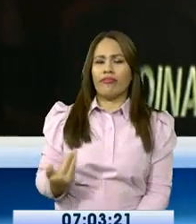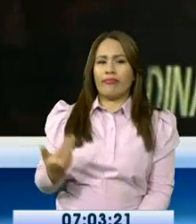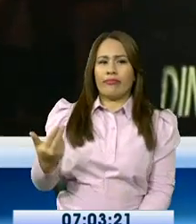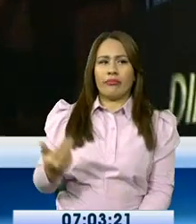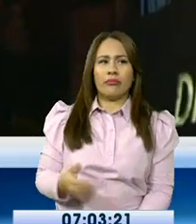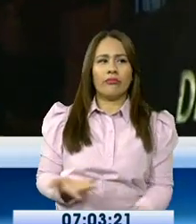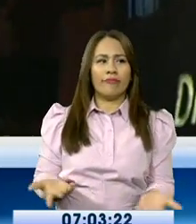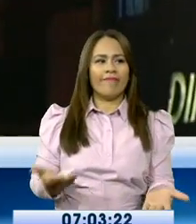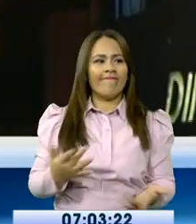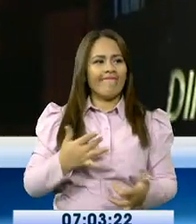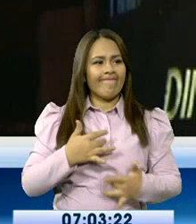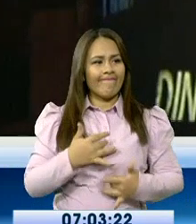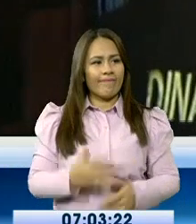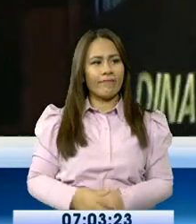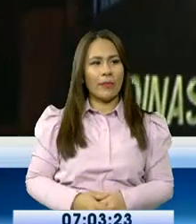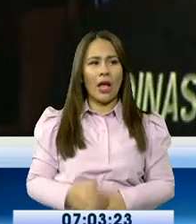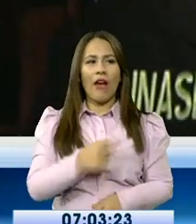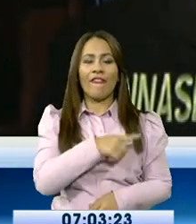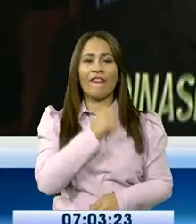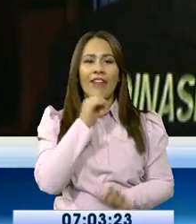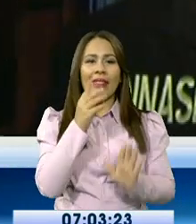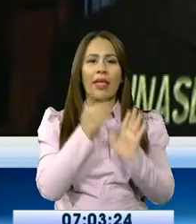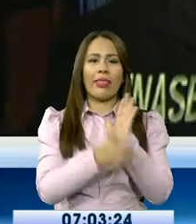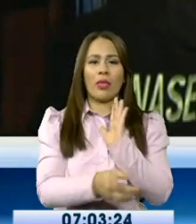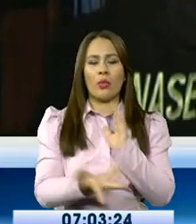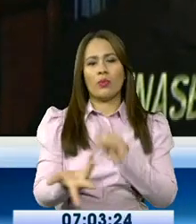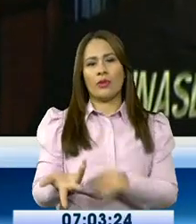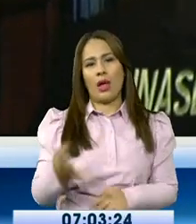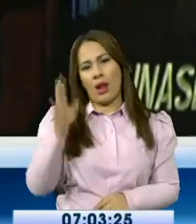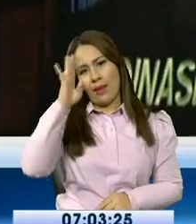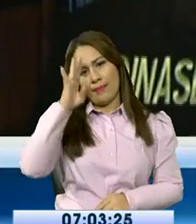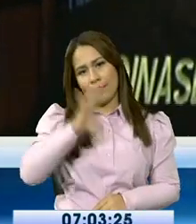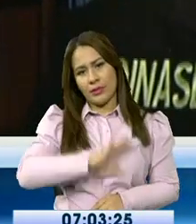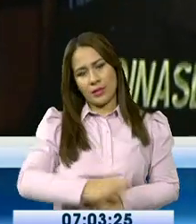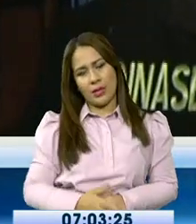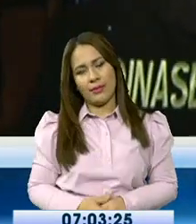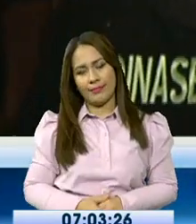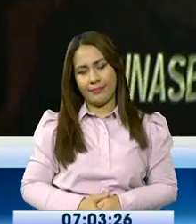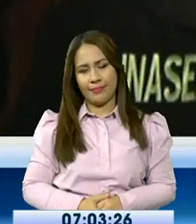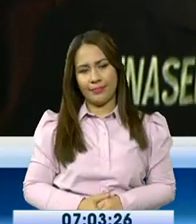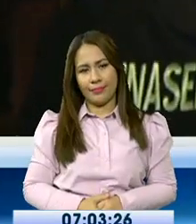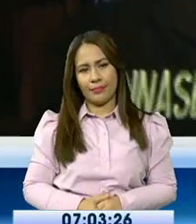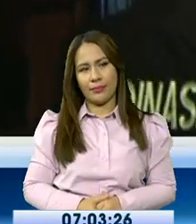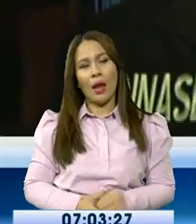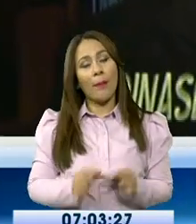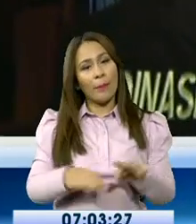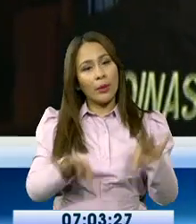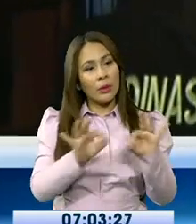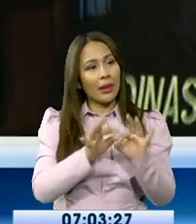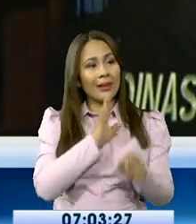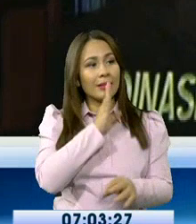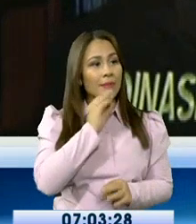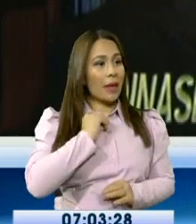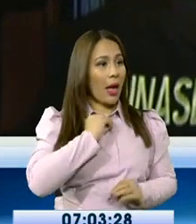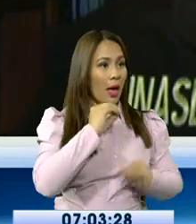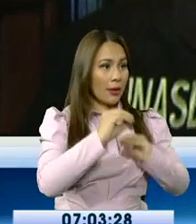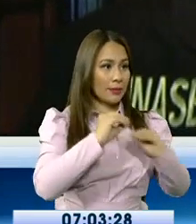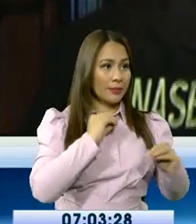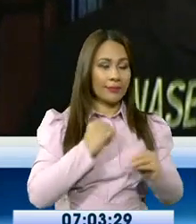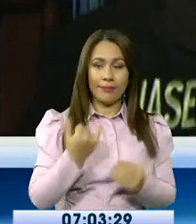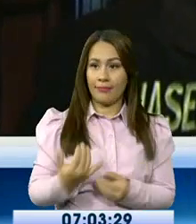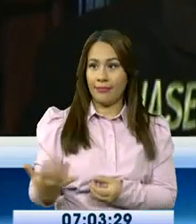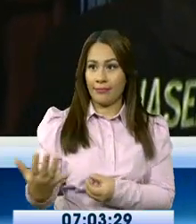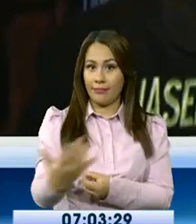pero lamentablemente no denuncian, no dan aviso a la Policía Nacional. Nosotros estamos ya recabando toda esta información